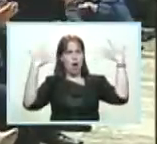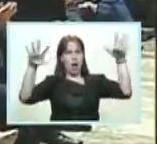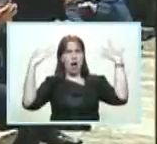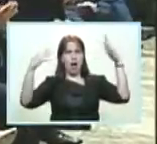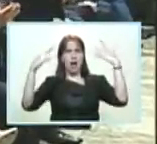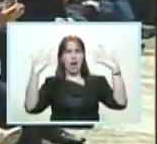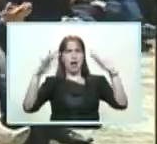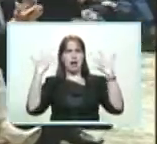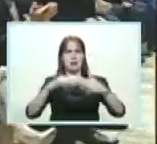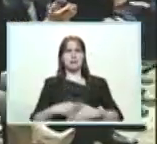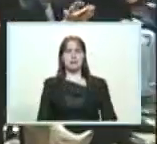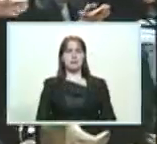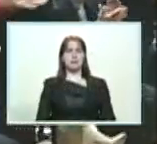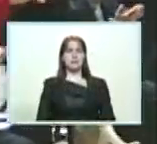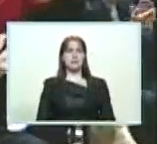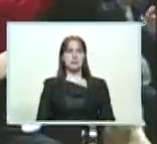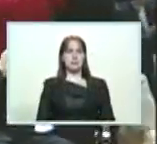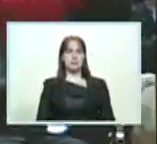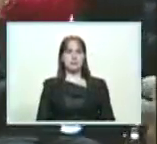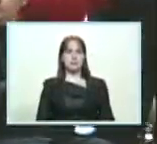constituyentes militares.